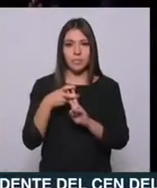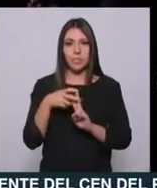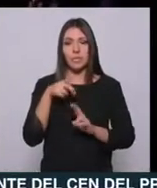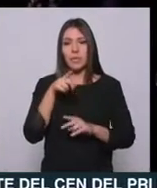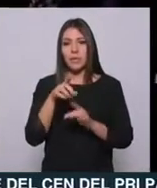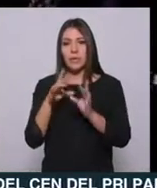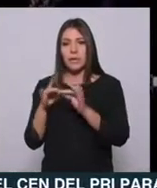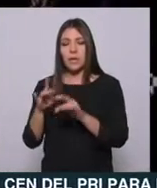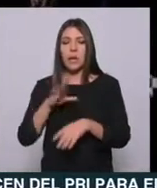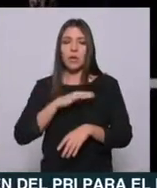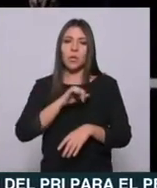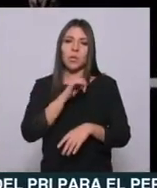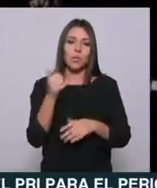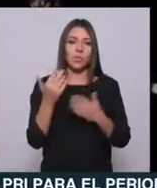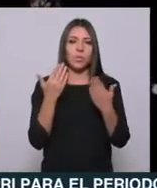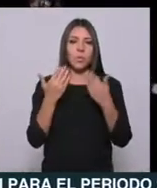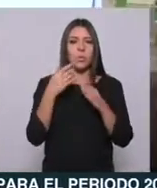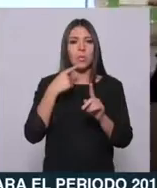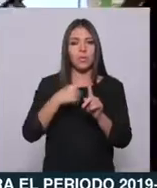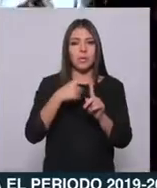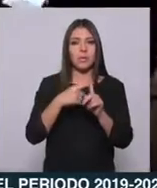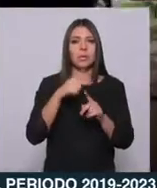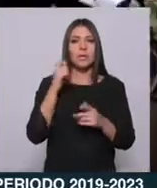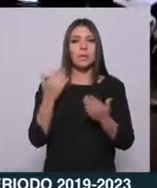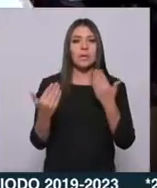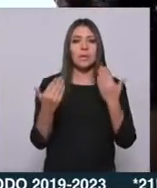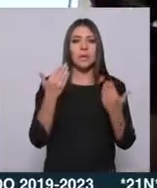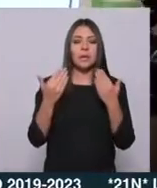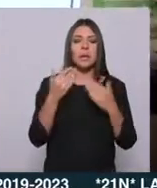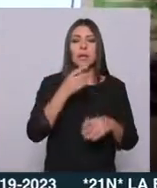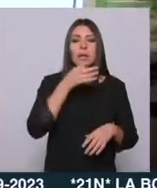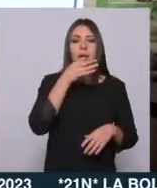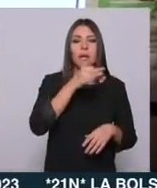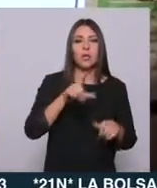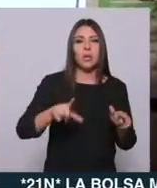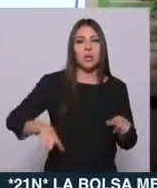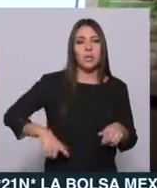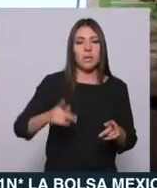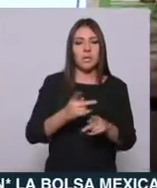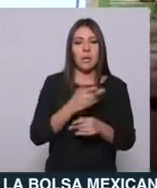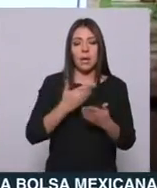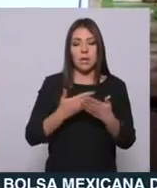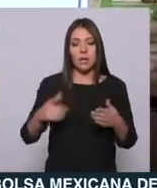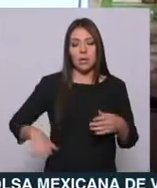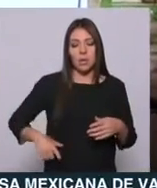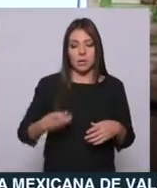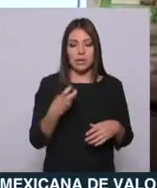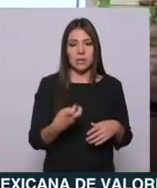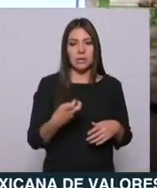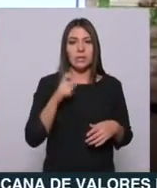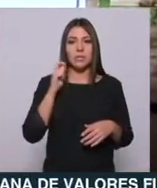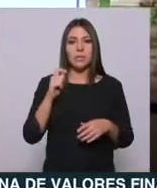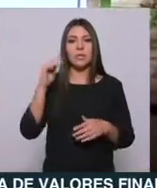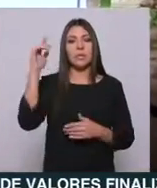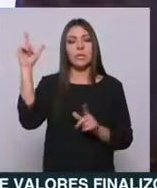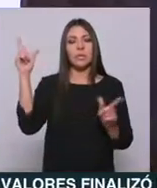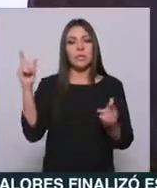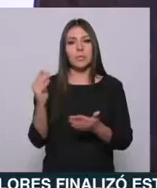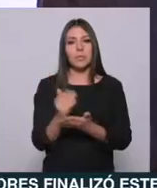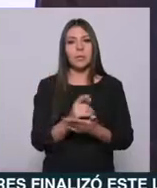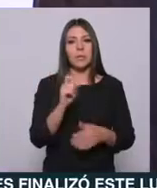dato optimista. En el comparativo por administración, Alto al Secuestro afirmó que en lo que va de la actual administración, el delito ha disminuido hasta